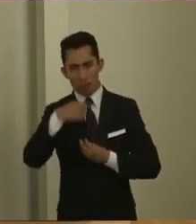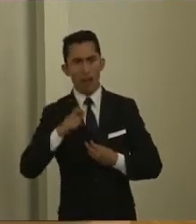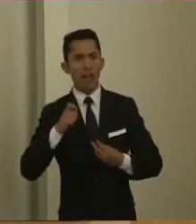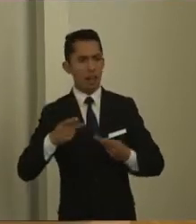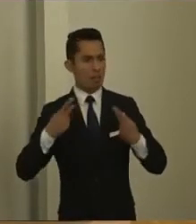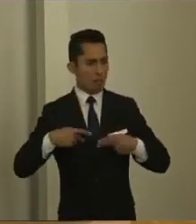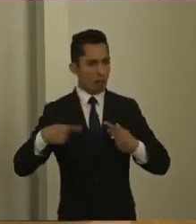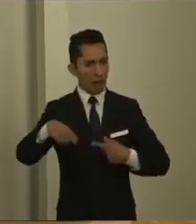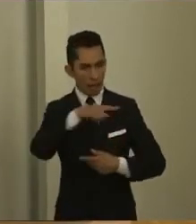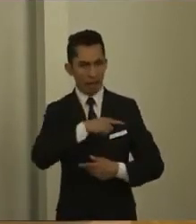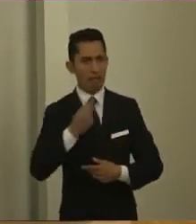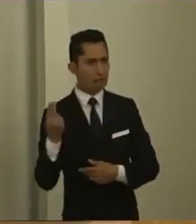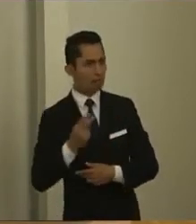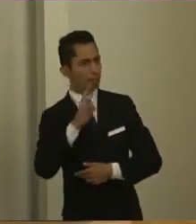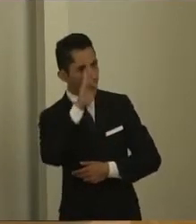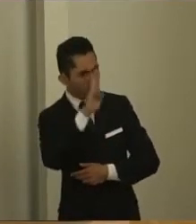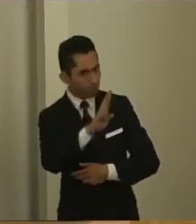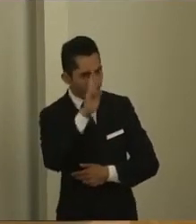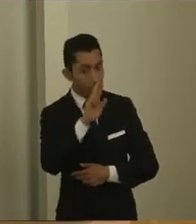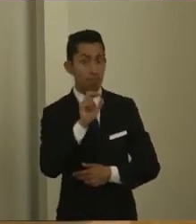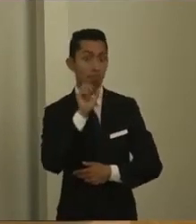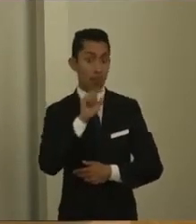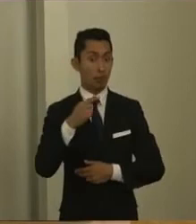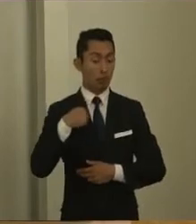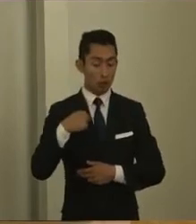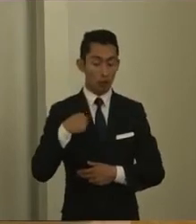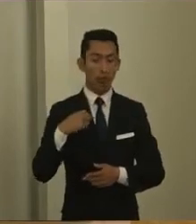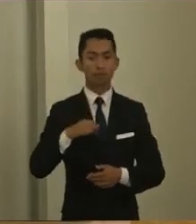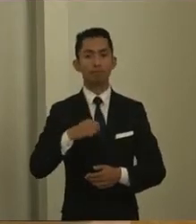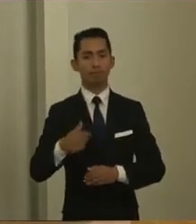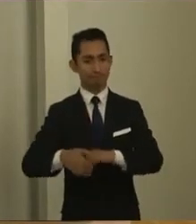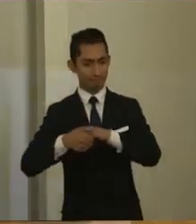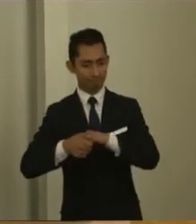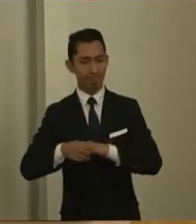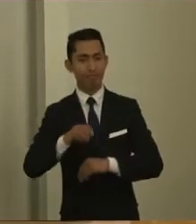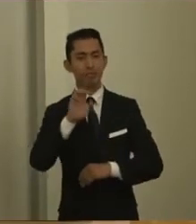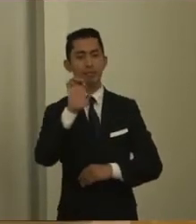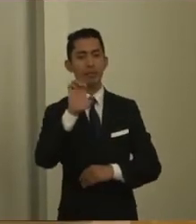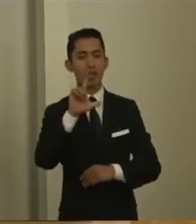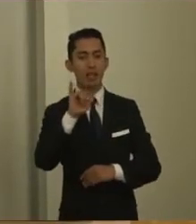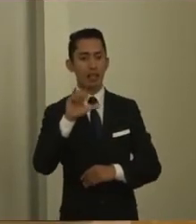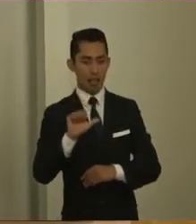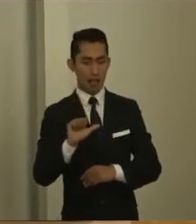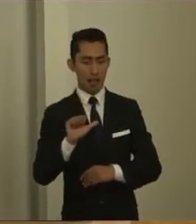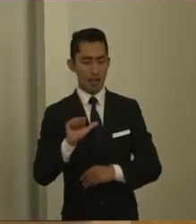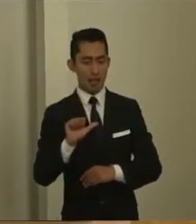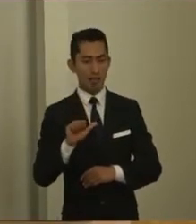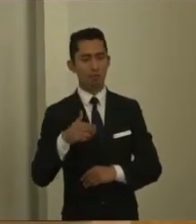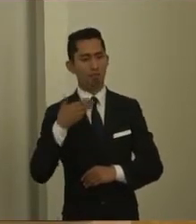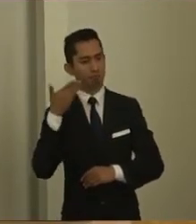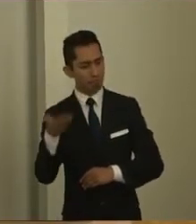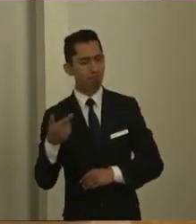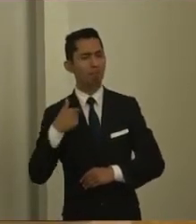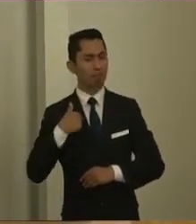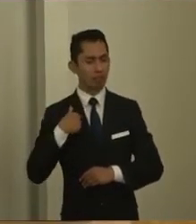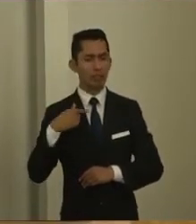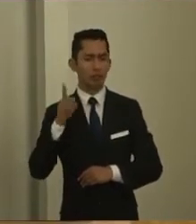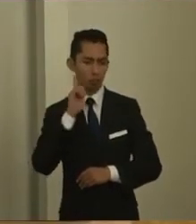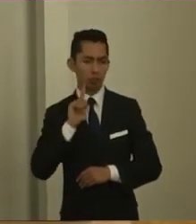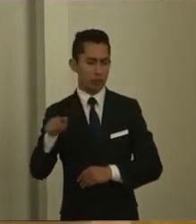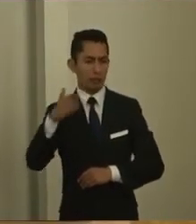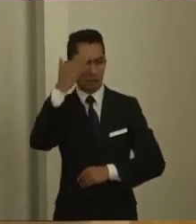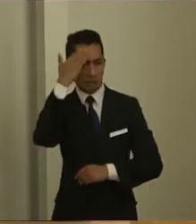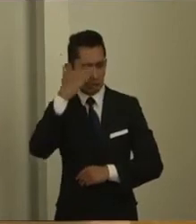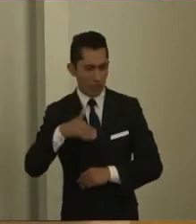las personas saludo a doña delia stavenhagen ella sabe